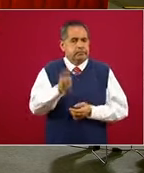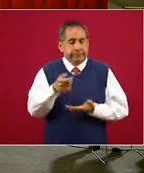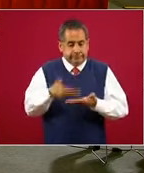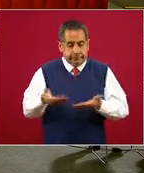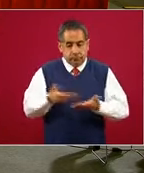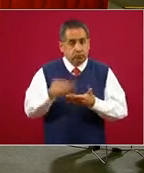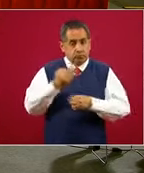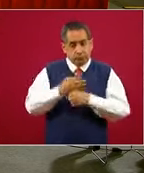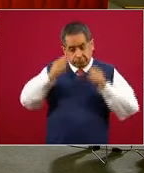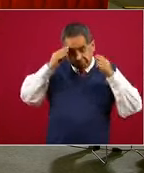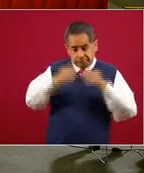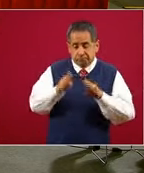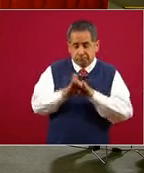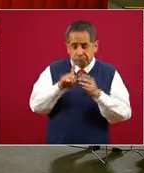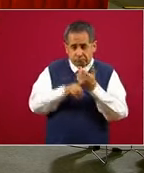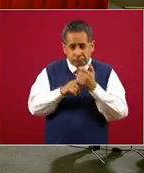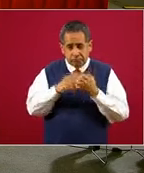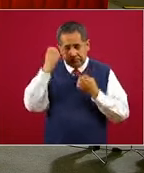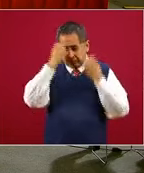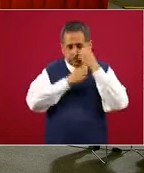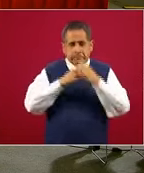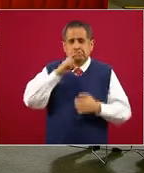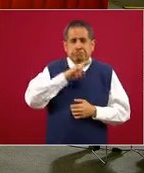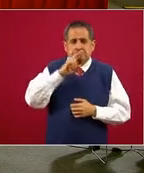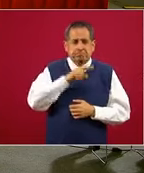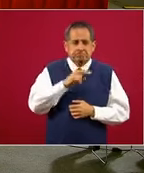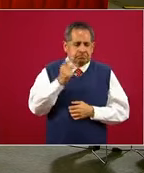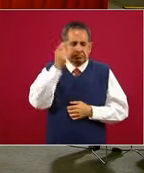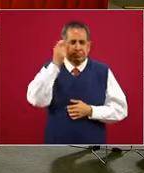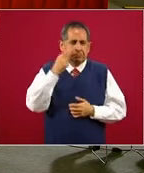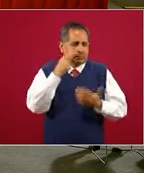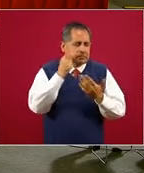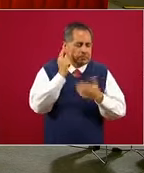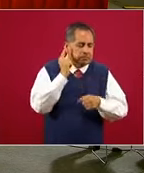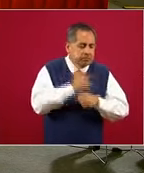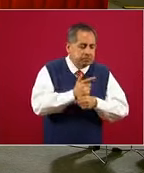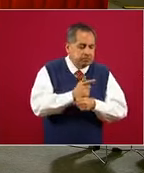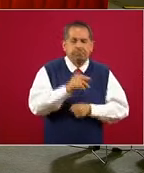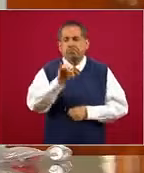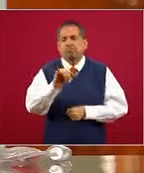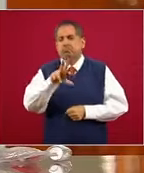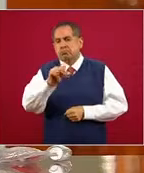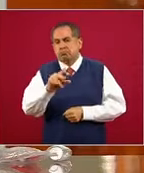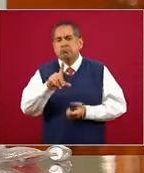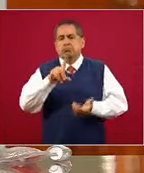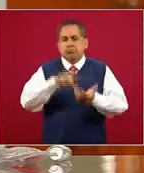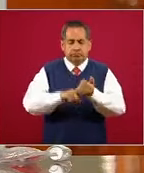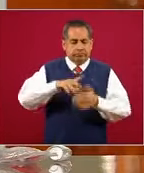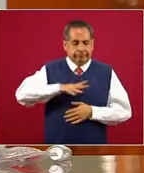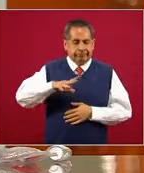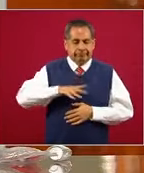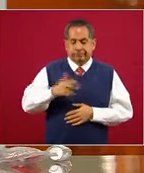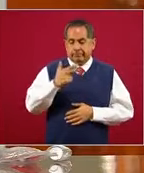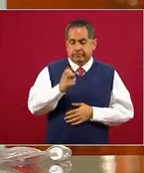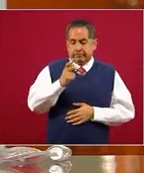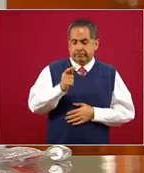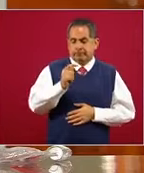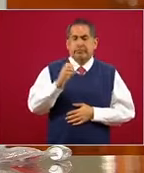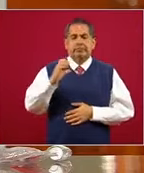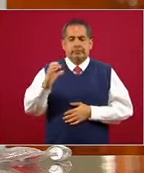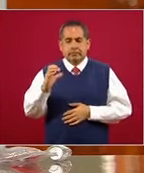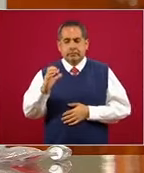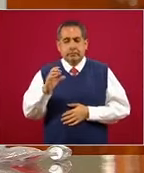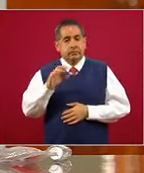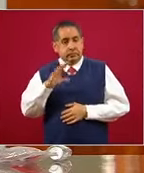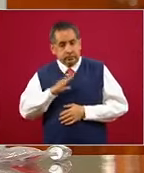estamos enfocándonos es tener una prueba rápida, una prueba que en unos minutos nos dicen si tenemos anticuerpos para hepatitis C